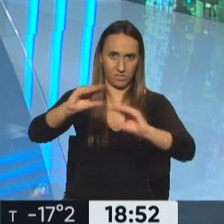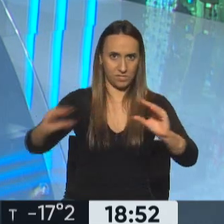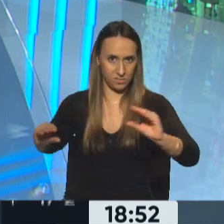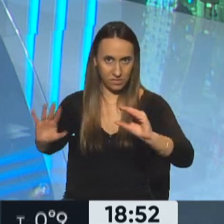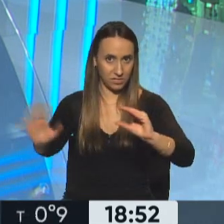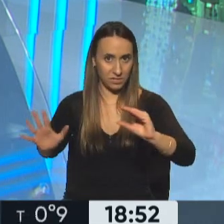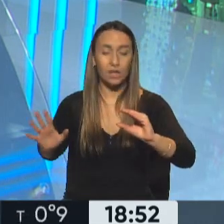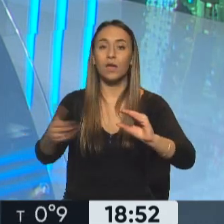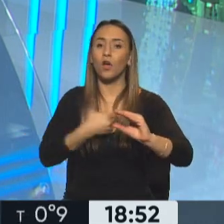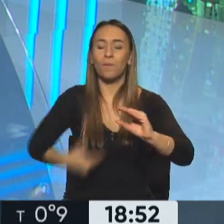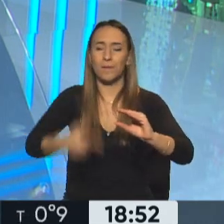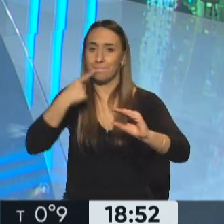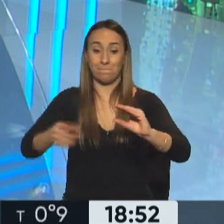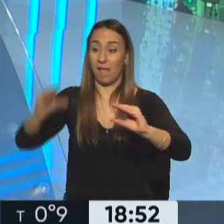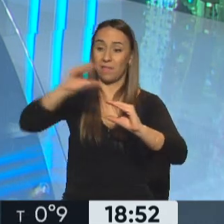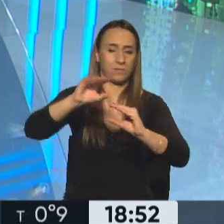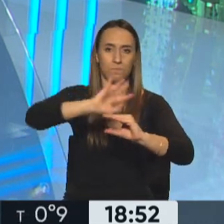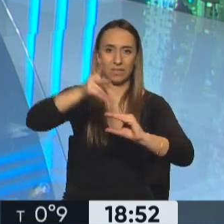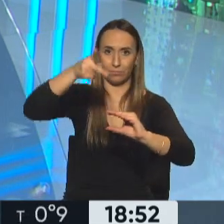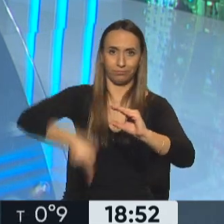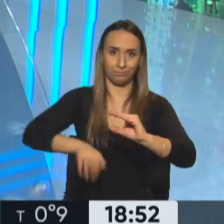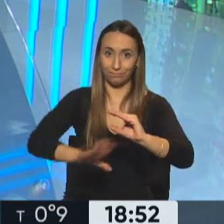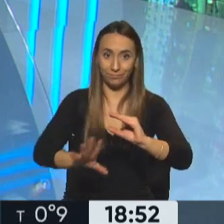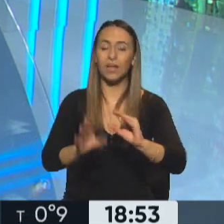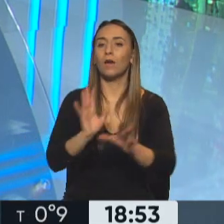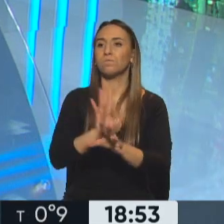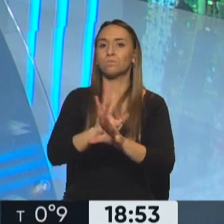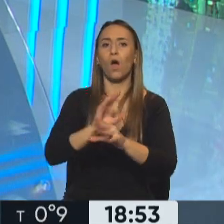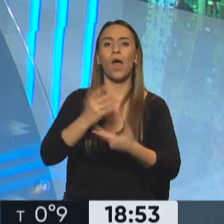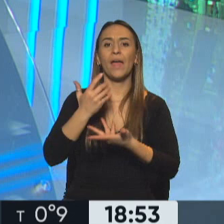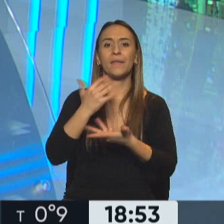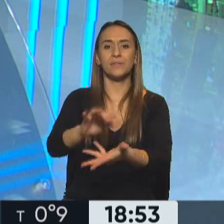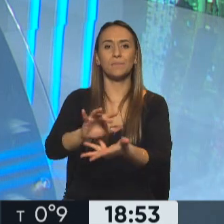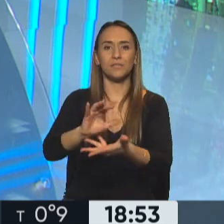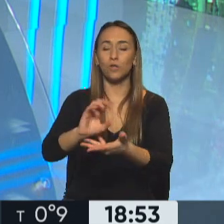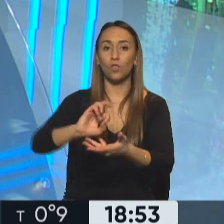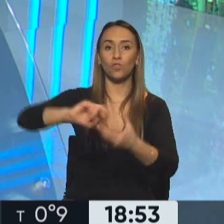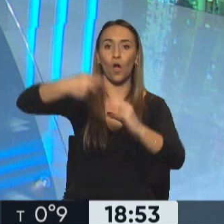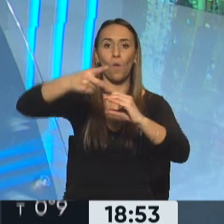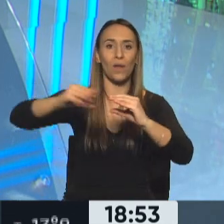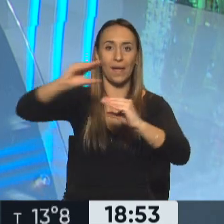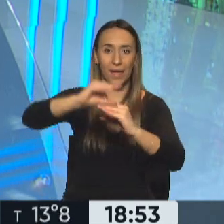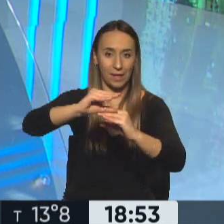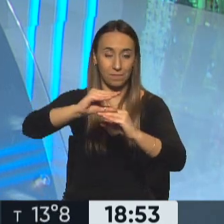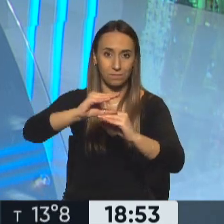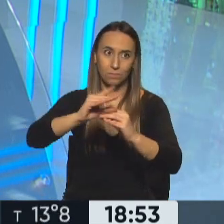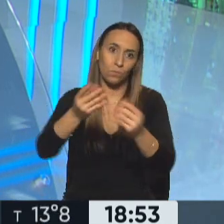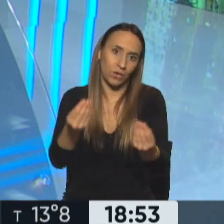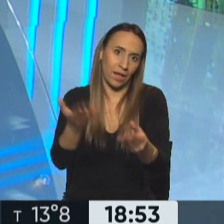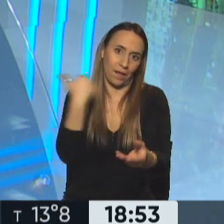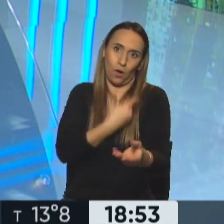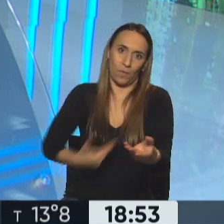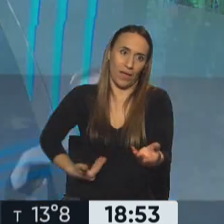de esta doble indemnización o indemnización extra, una decisión que el gobierno tomó en el peor momento de la pandemia por